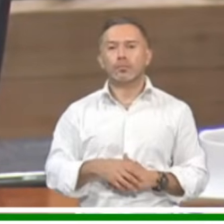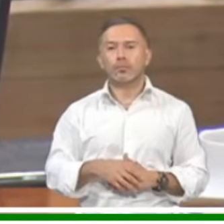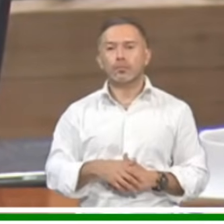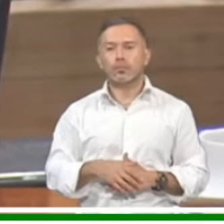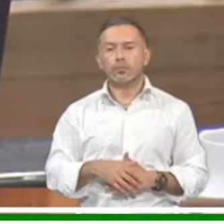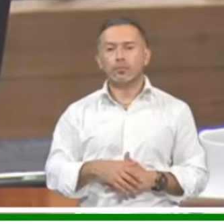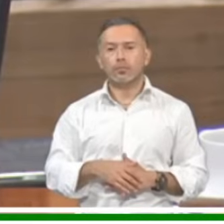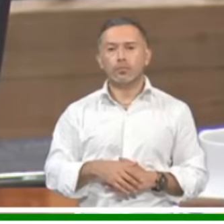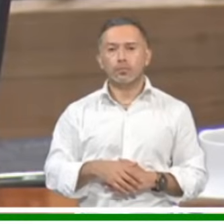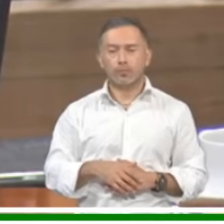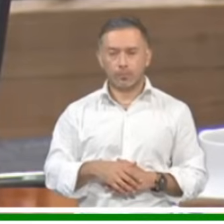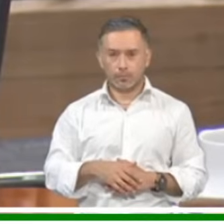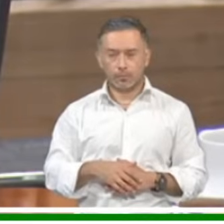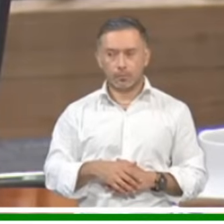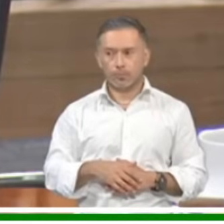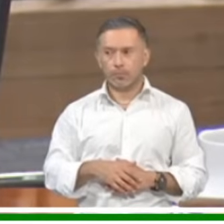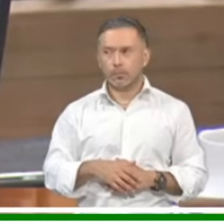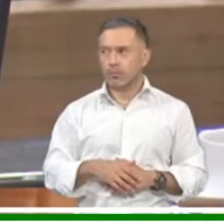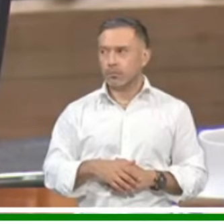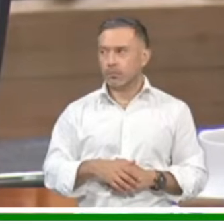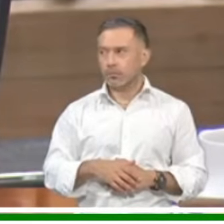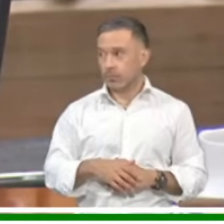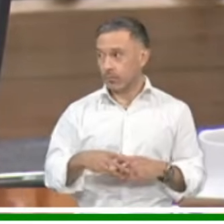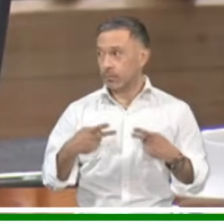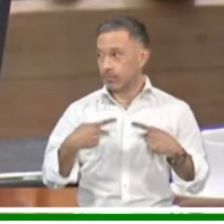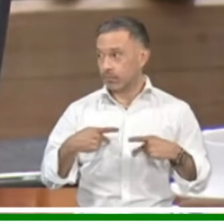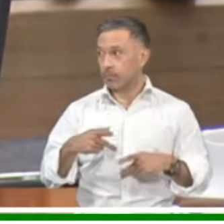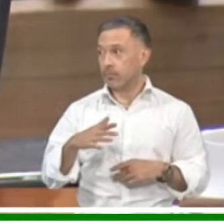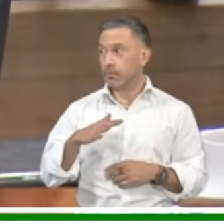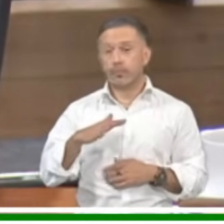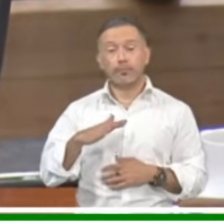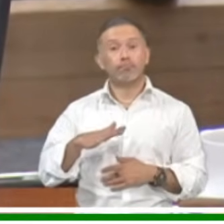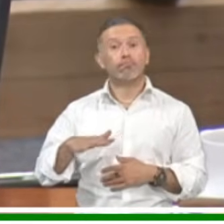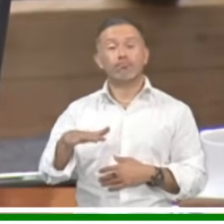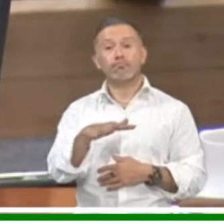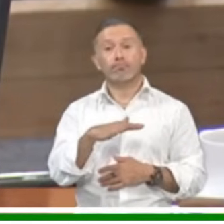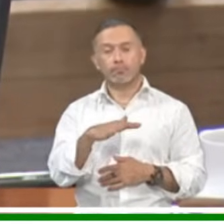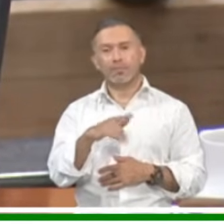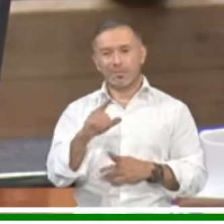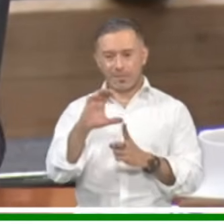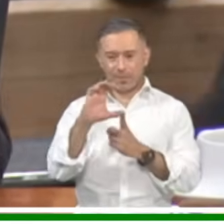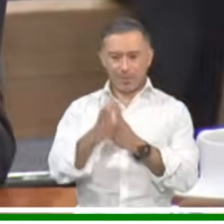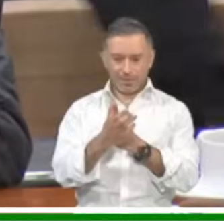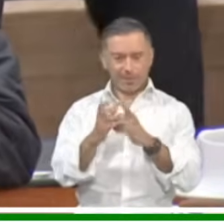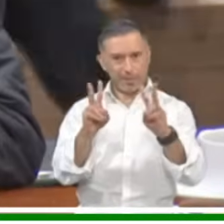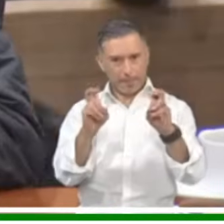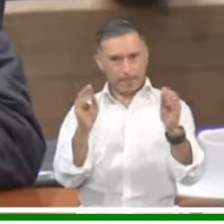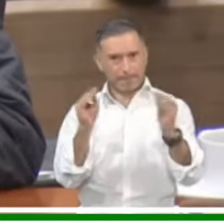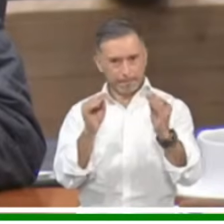de todos quienes han participado en la comisión de